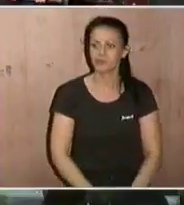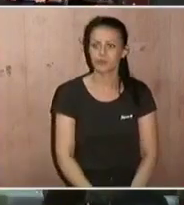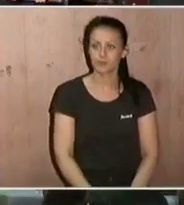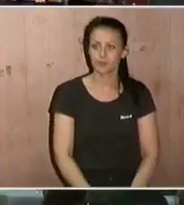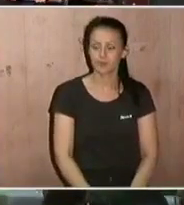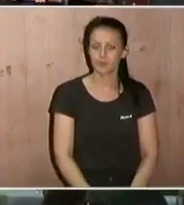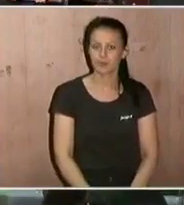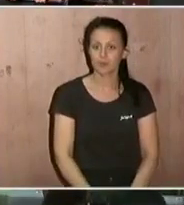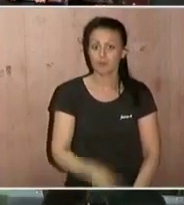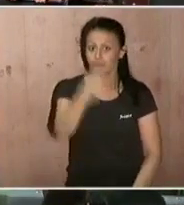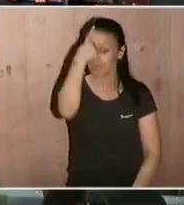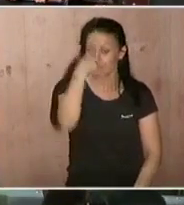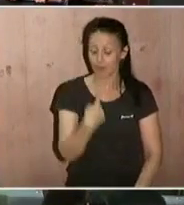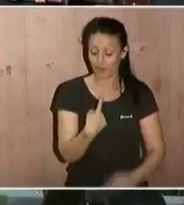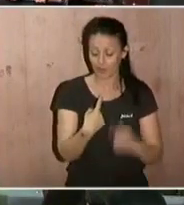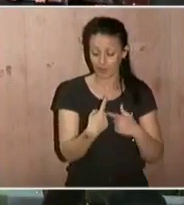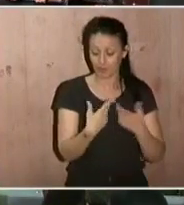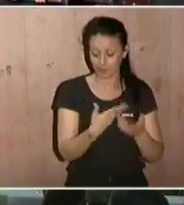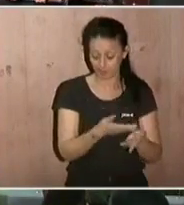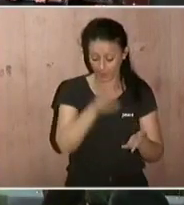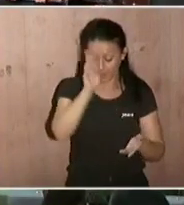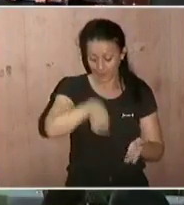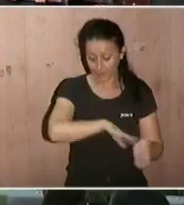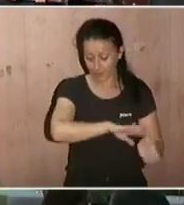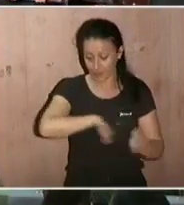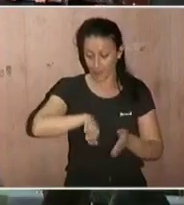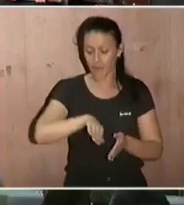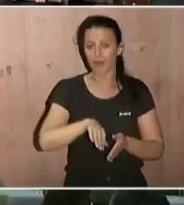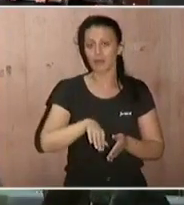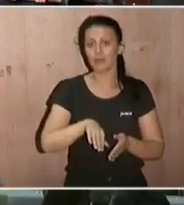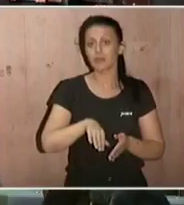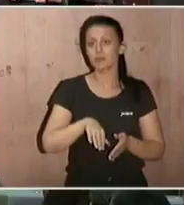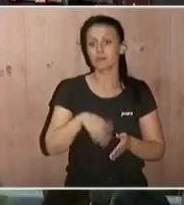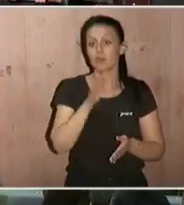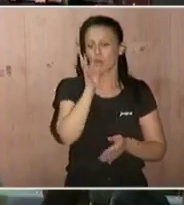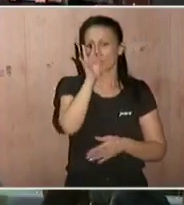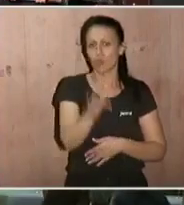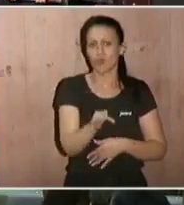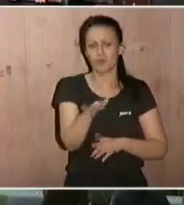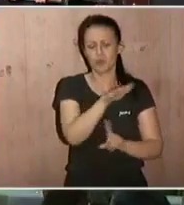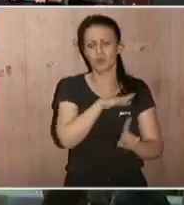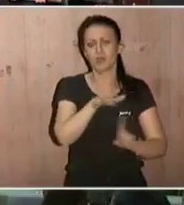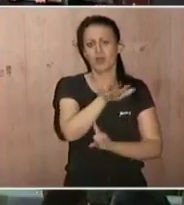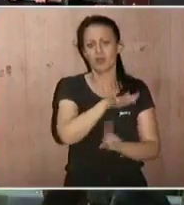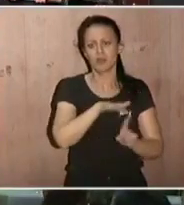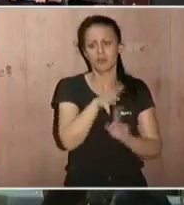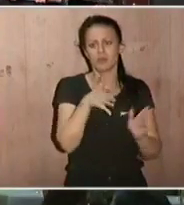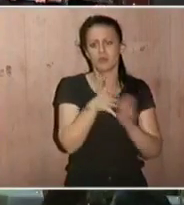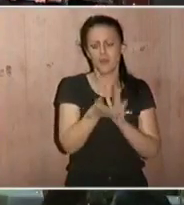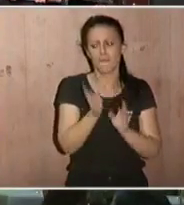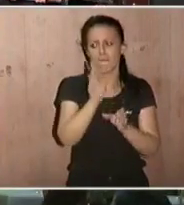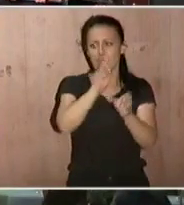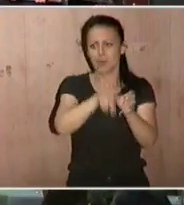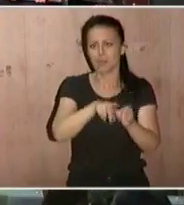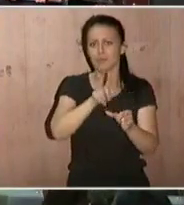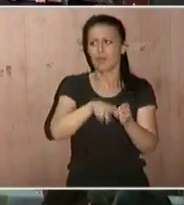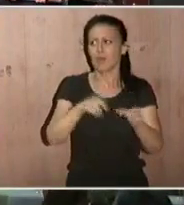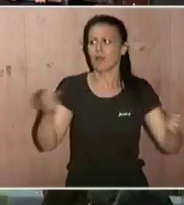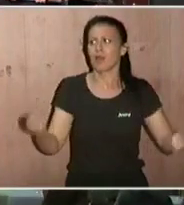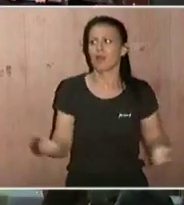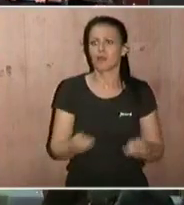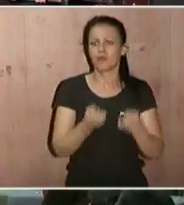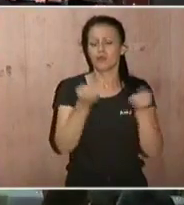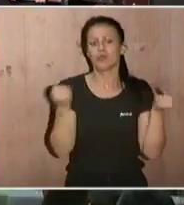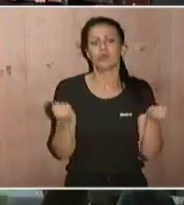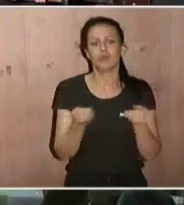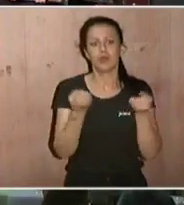Fuera de aquel perfil, el compromiso ambientalista que le ha llevado a participar y actuar como